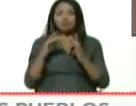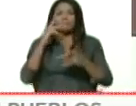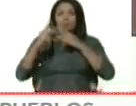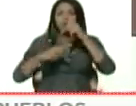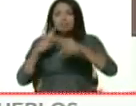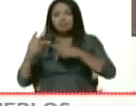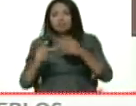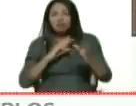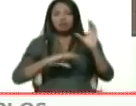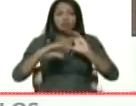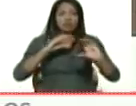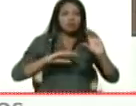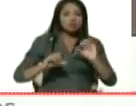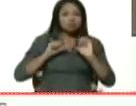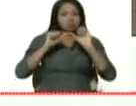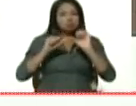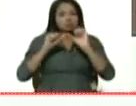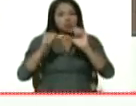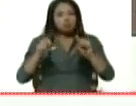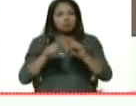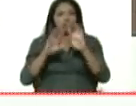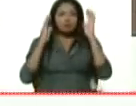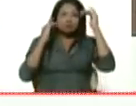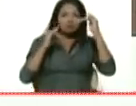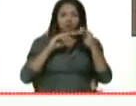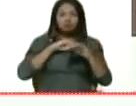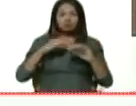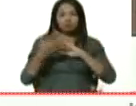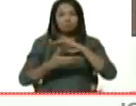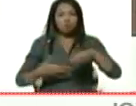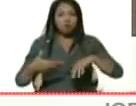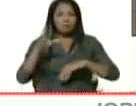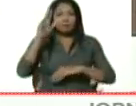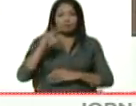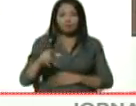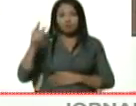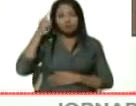y de comunicación permanente para atender los problemas diarios.